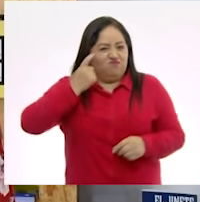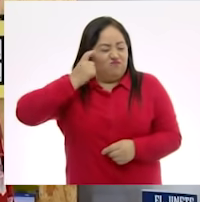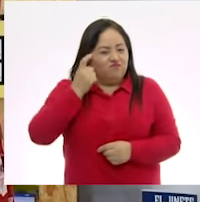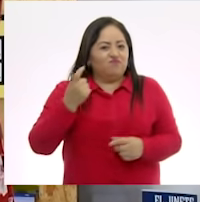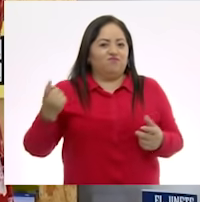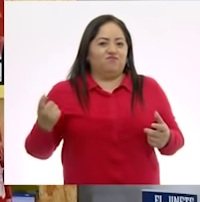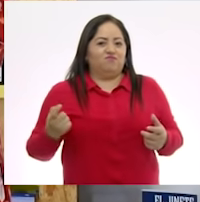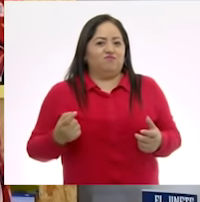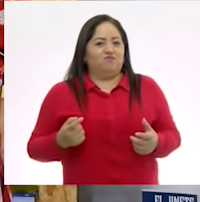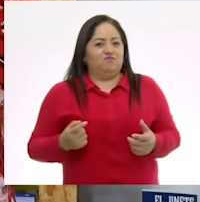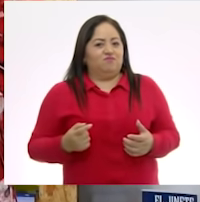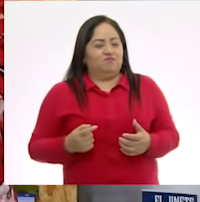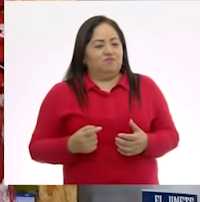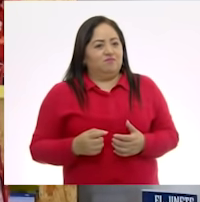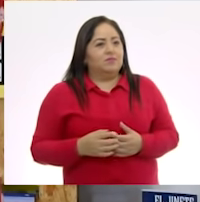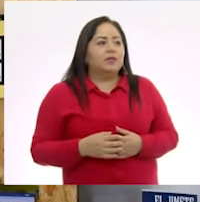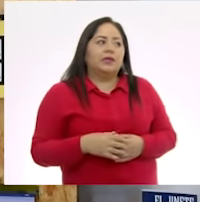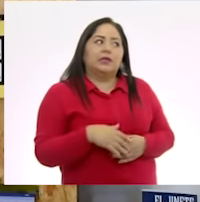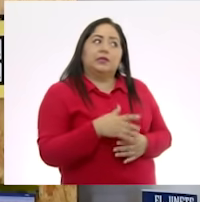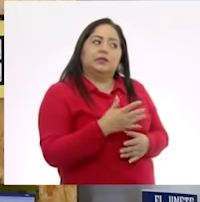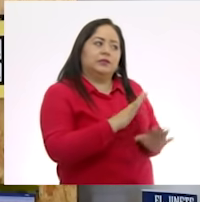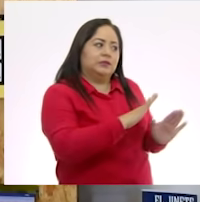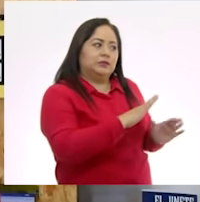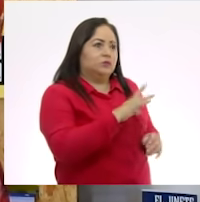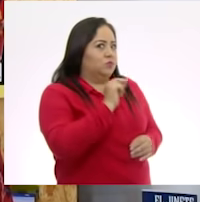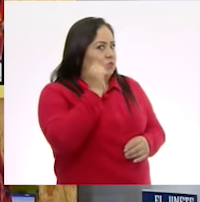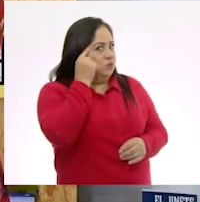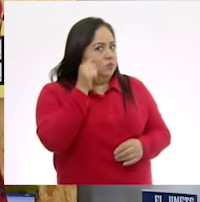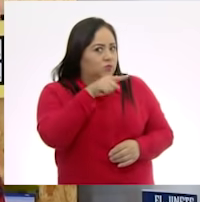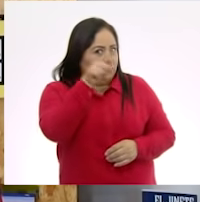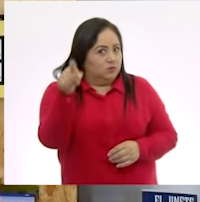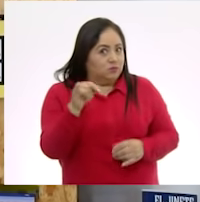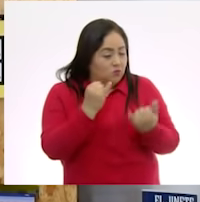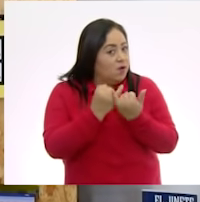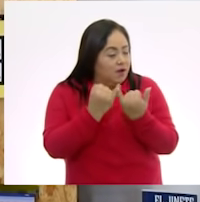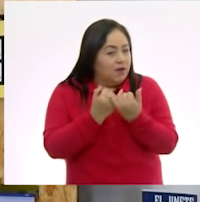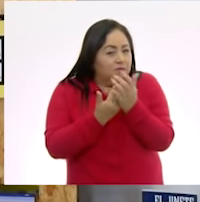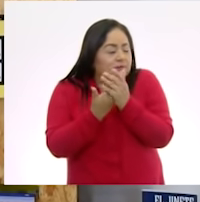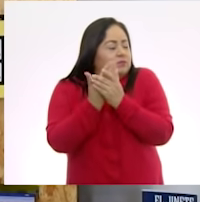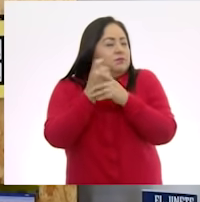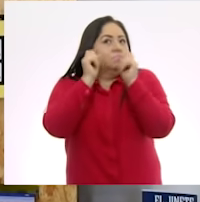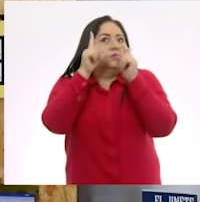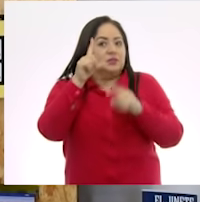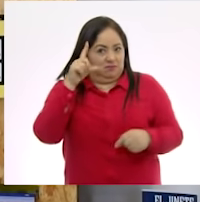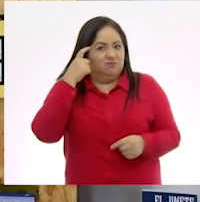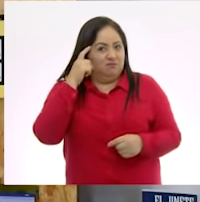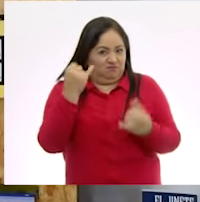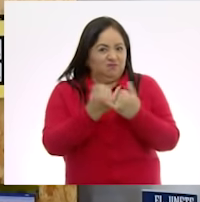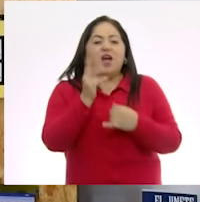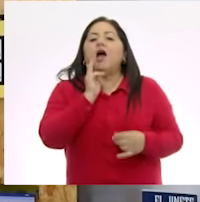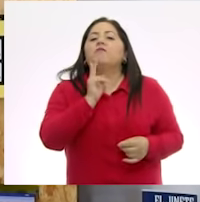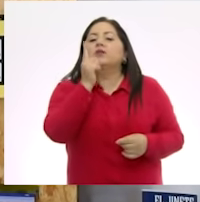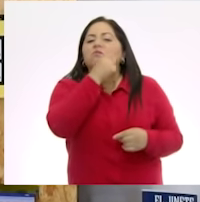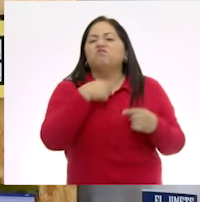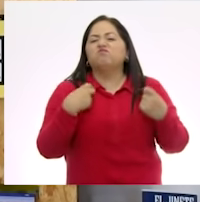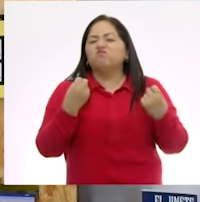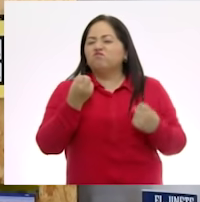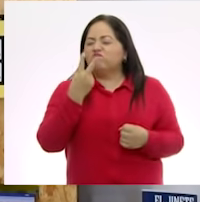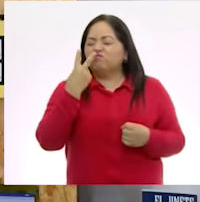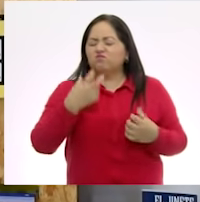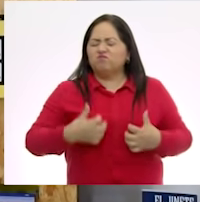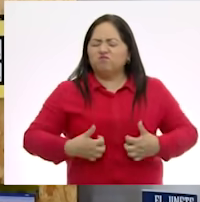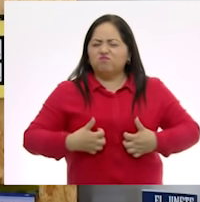enfado. Señor, pero no se enfade. Ustedes también se enfadan en las mañanas. A ver, pongan cara de enfadados.